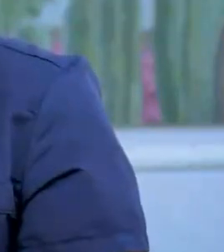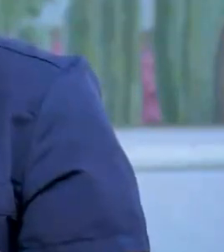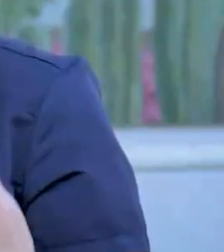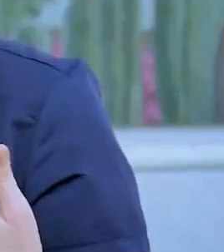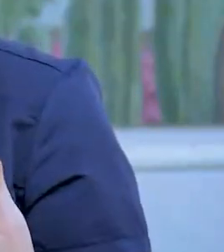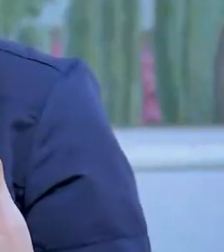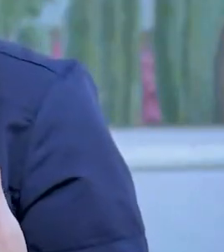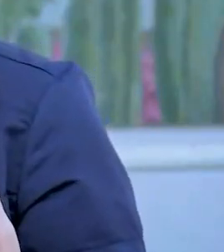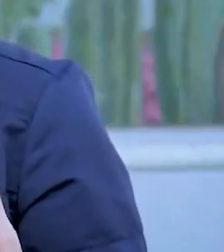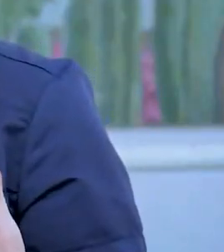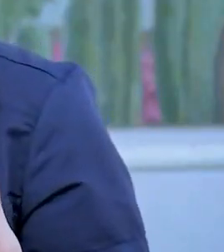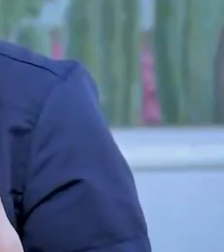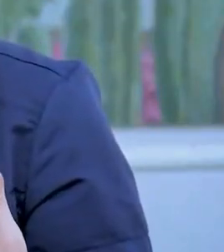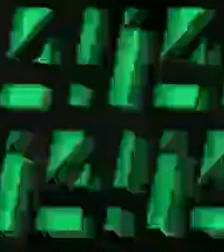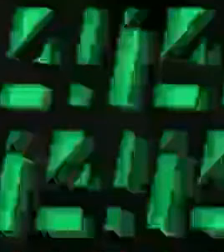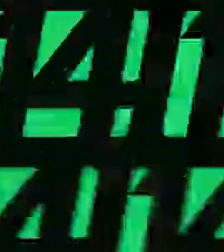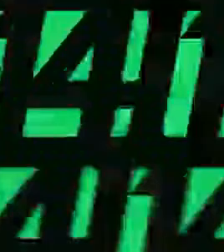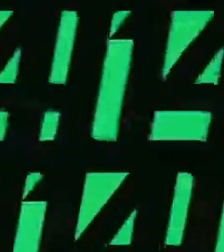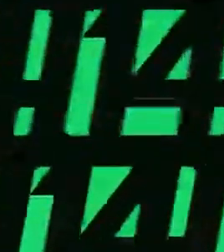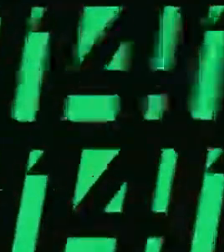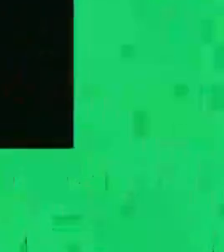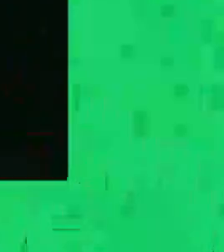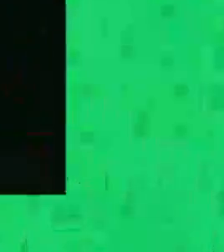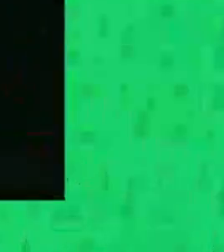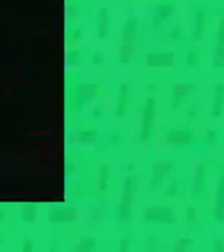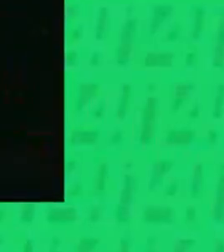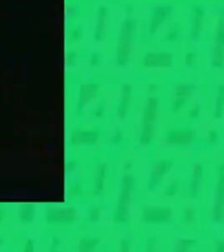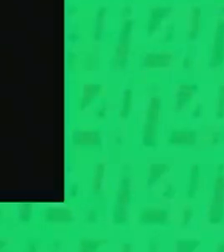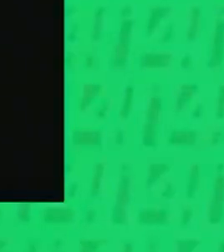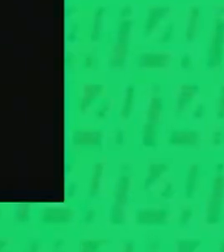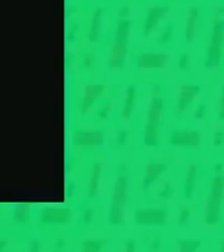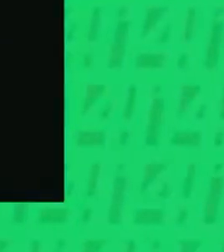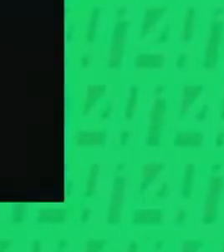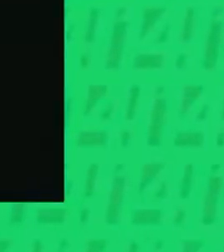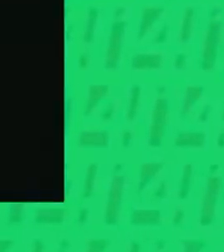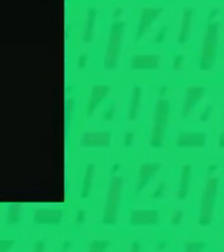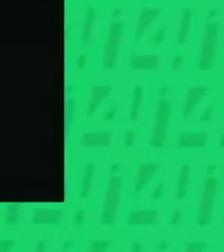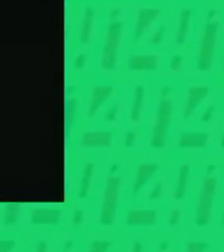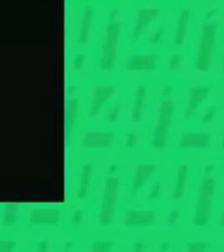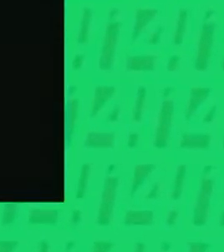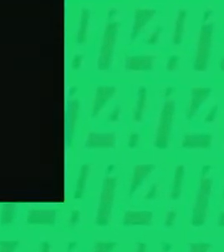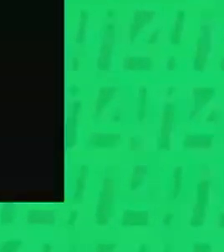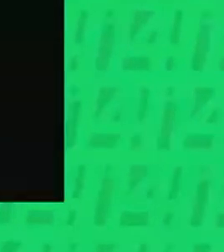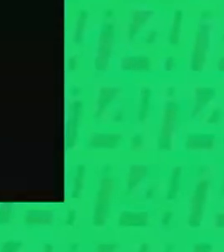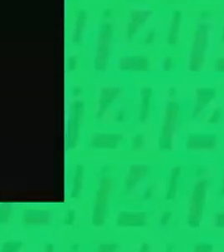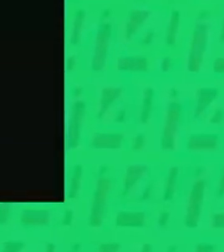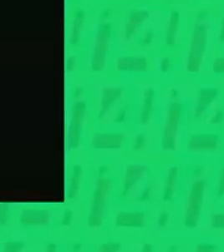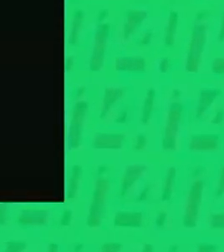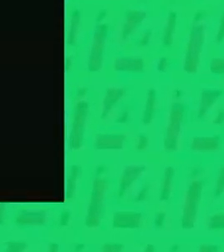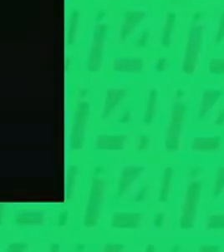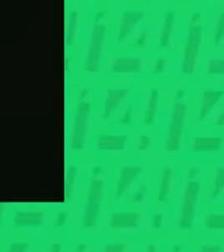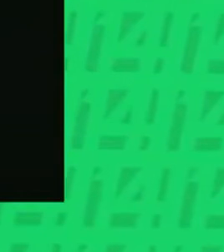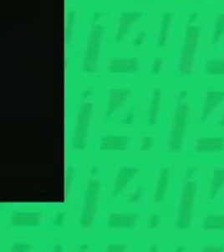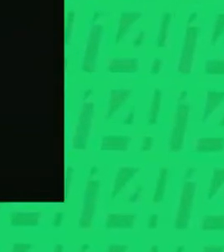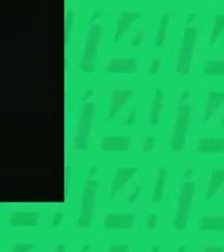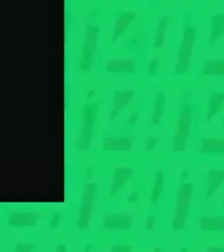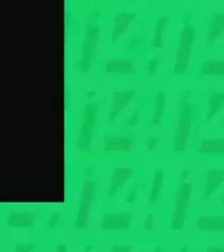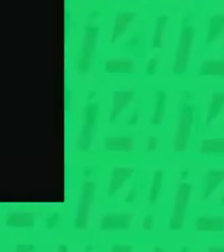No sabemos si va a llegar a ser normal de nuevo. Generación Impulso. Martes, 18:30